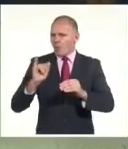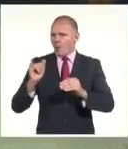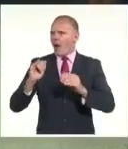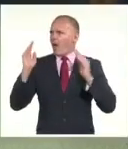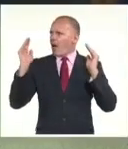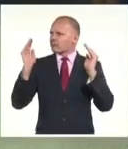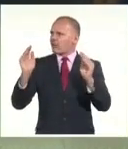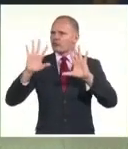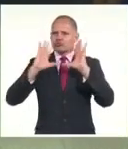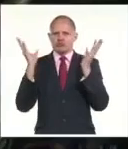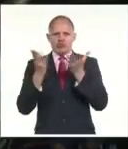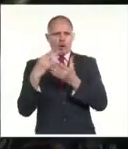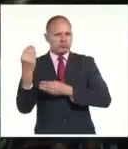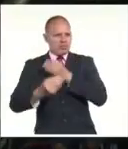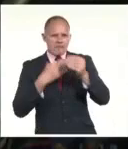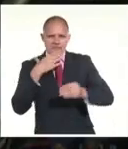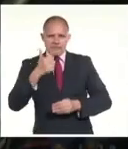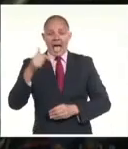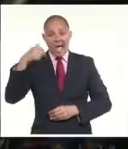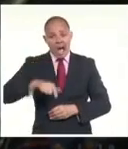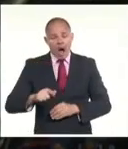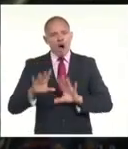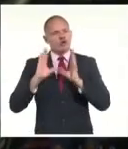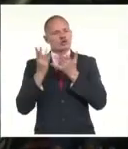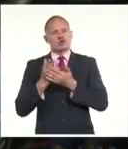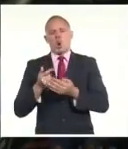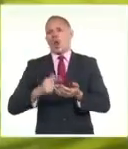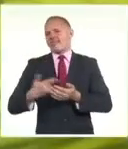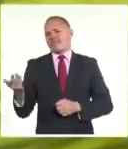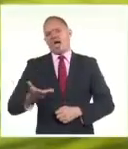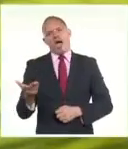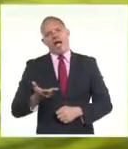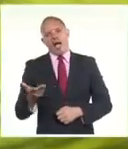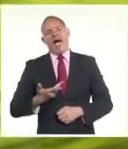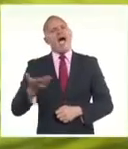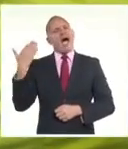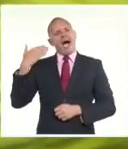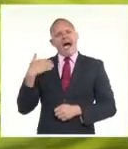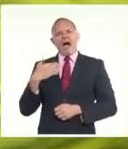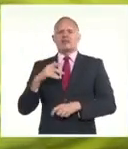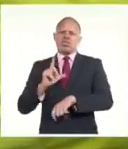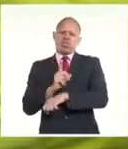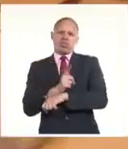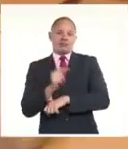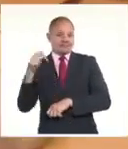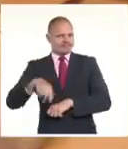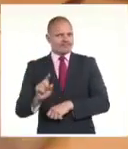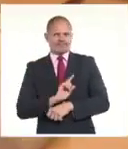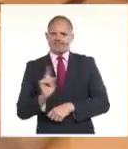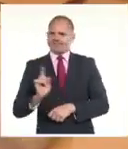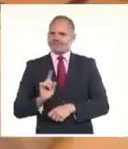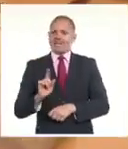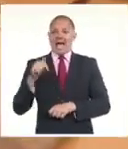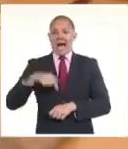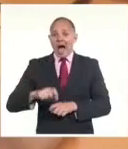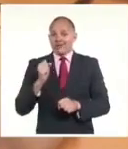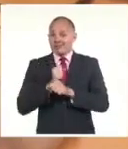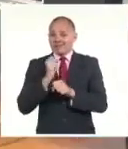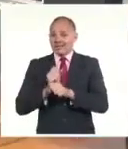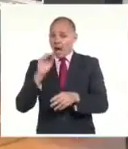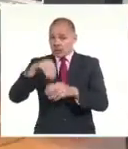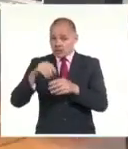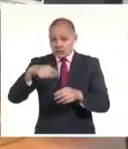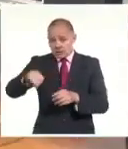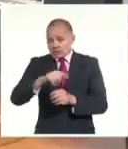los procesos creativos son más expeditos. La confluencia entre el entorno virtual y la televisión tradicional retan a los trabajadores de este